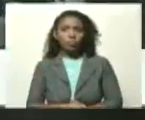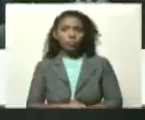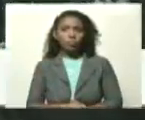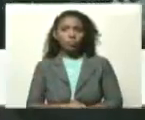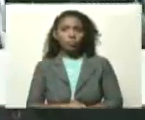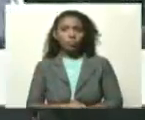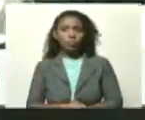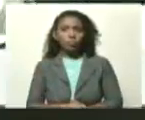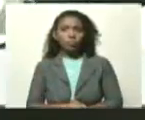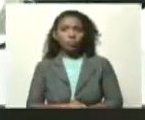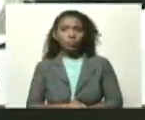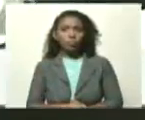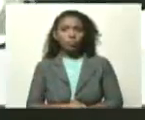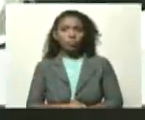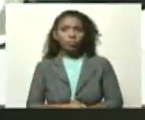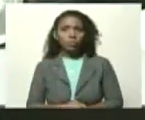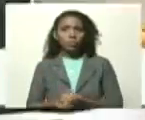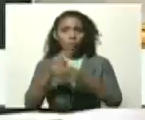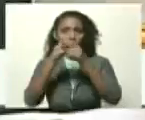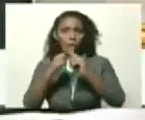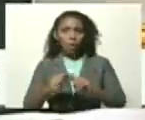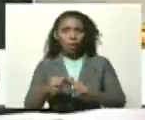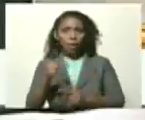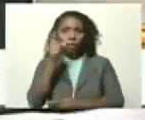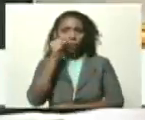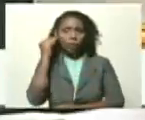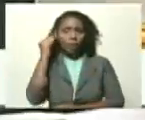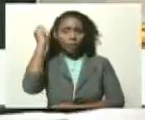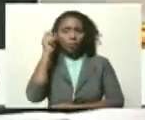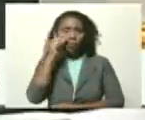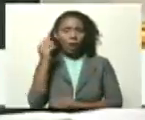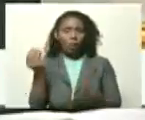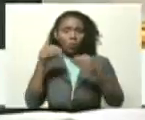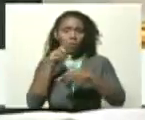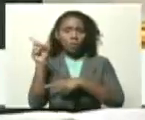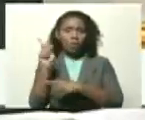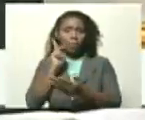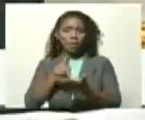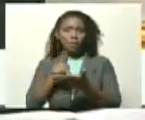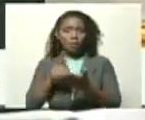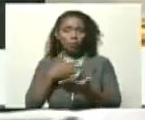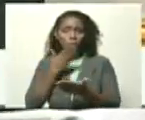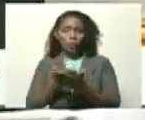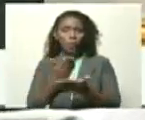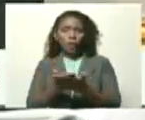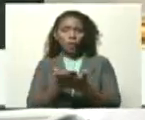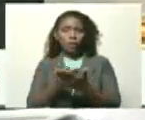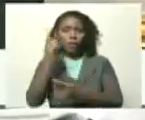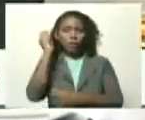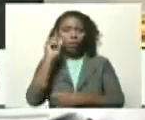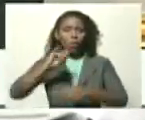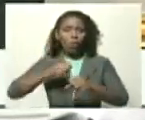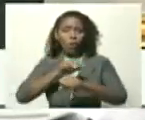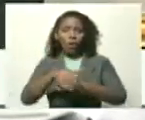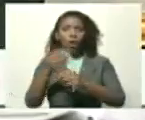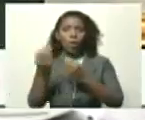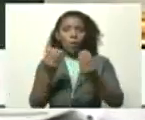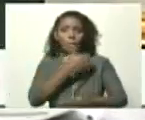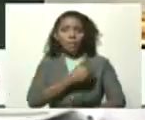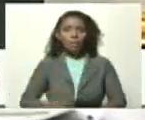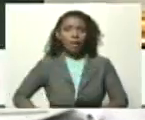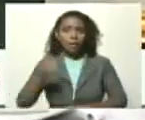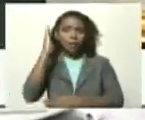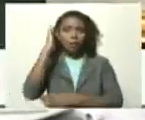Las honorables diputadas y los honorables diputados que estén de acuerdo con la postulación del diputado Jorge Rodríguez Gómez como presidente de la